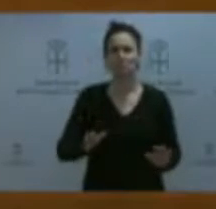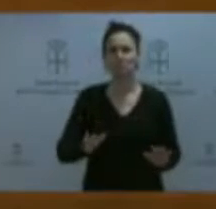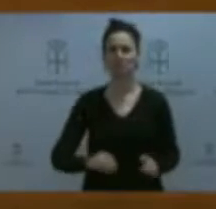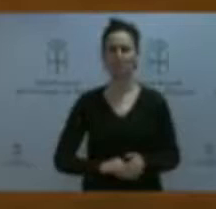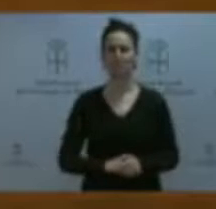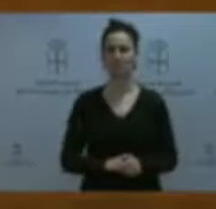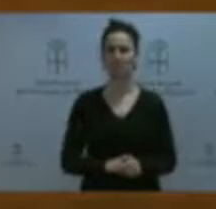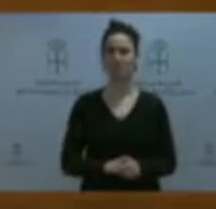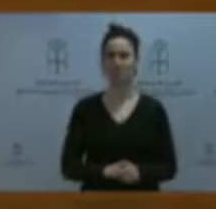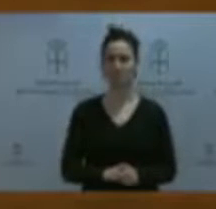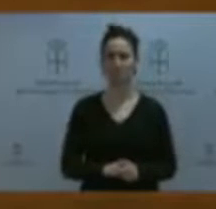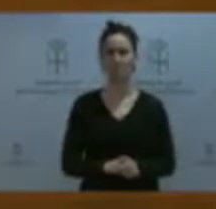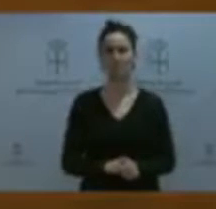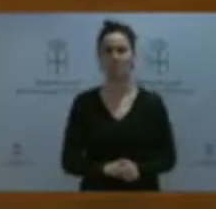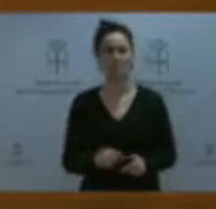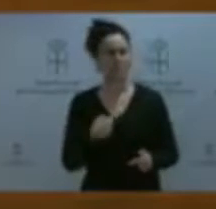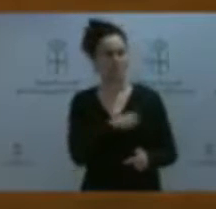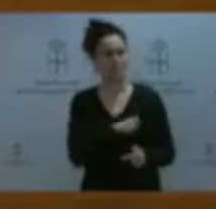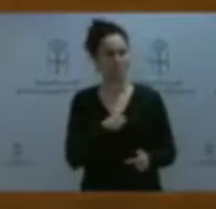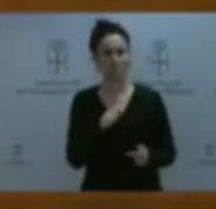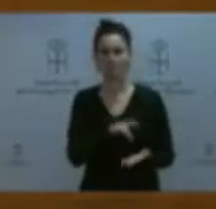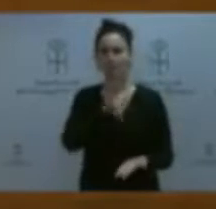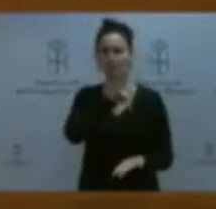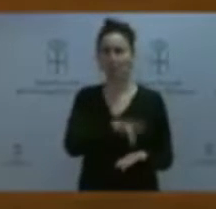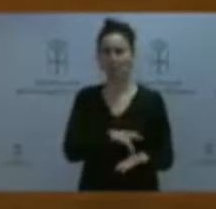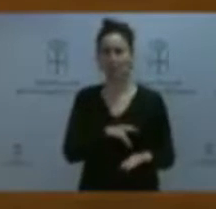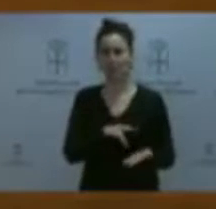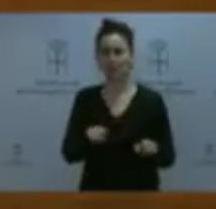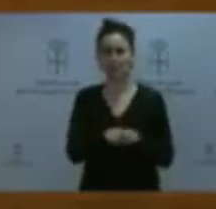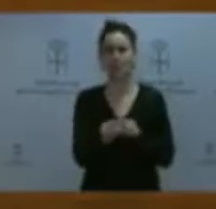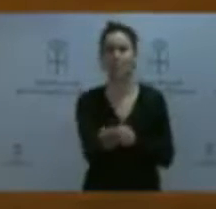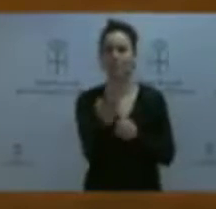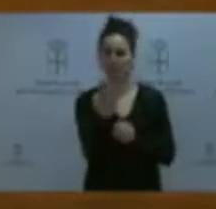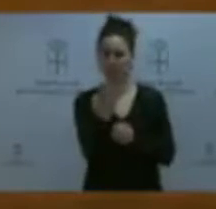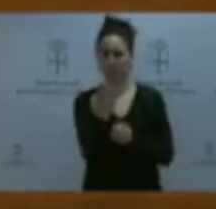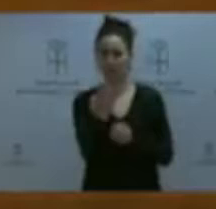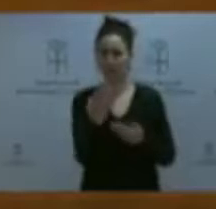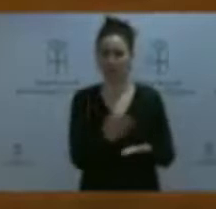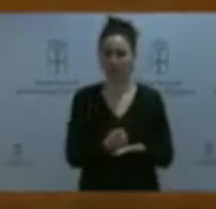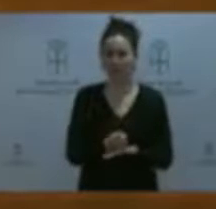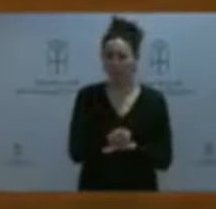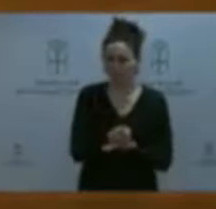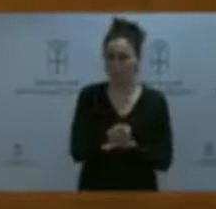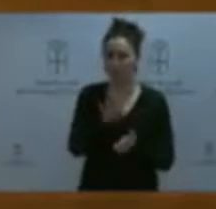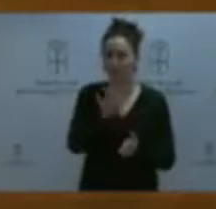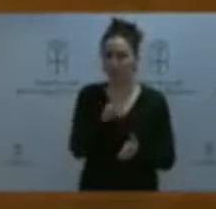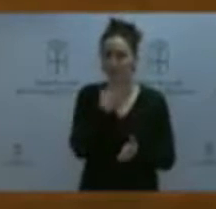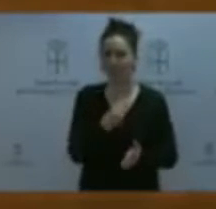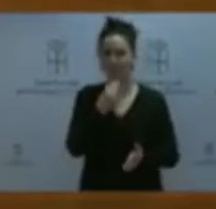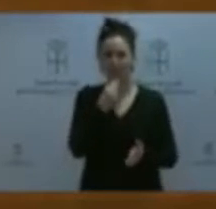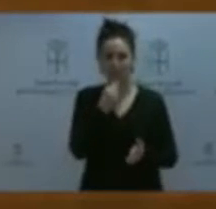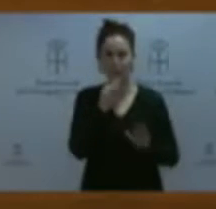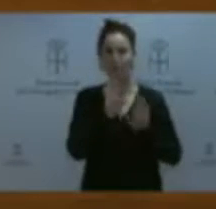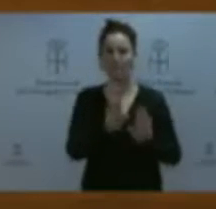la atención. Ustedes presentaron una iniciativa muy guapa con mapas y que parece muy ribombante, ¿no? Y ponían el